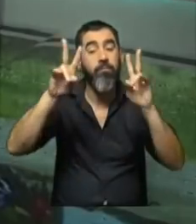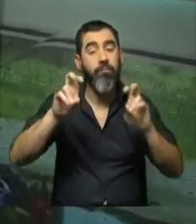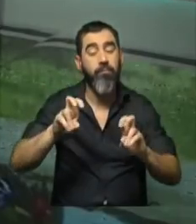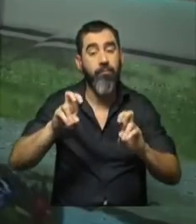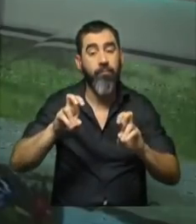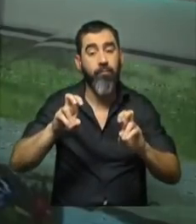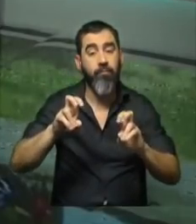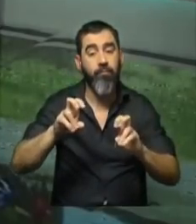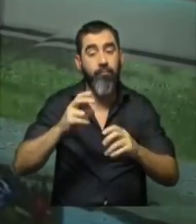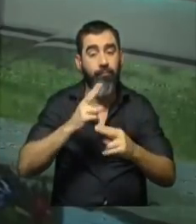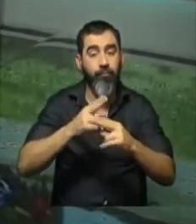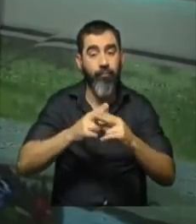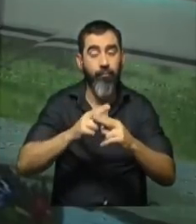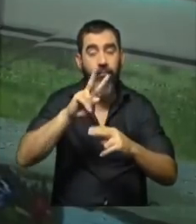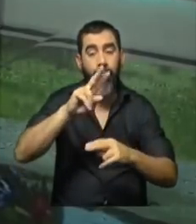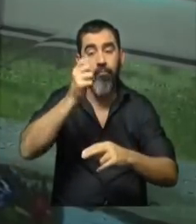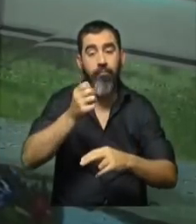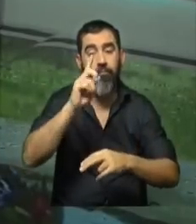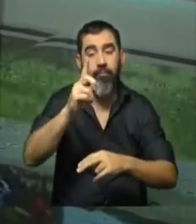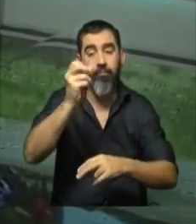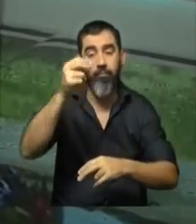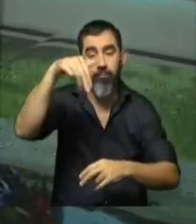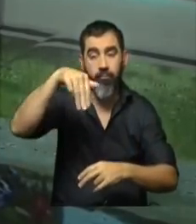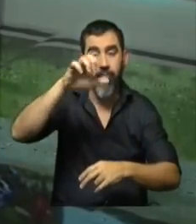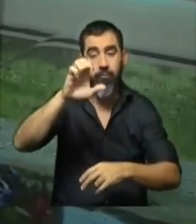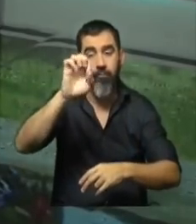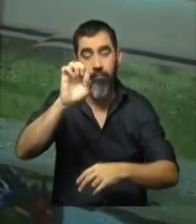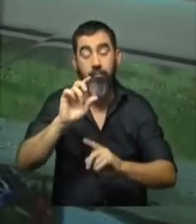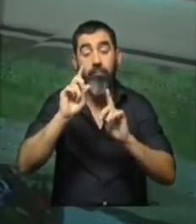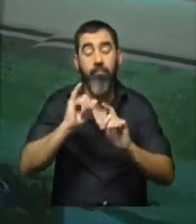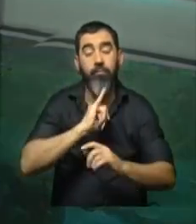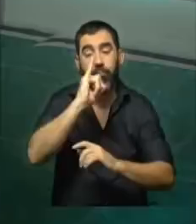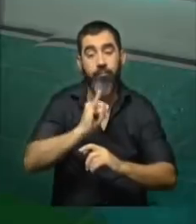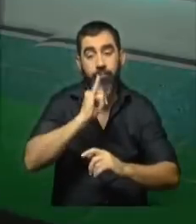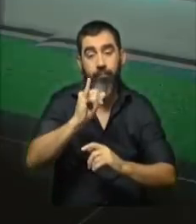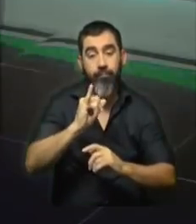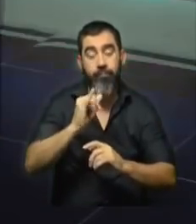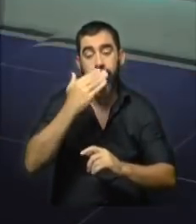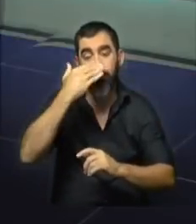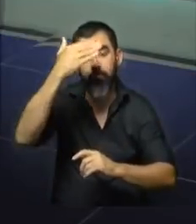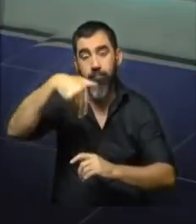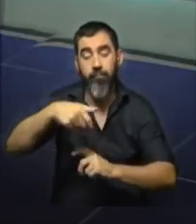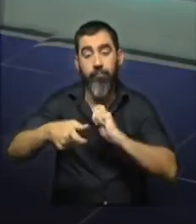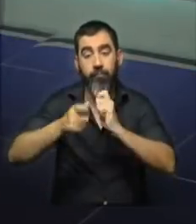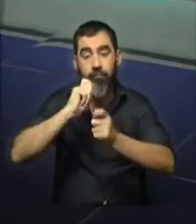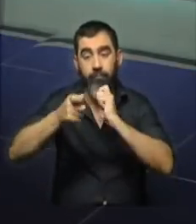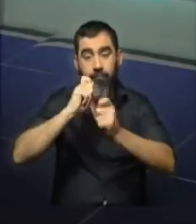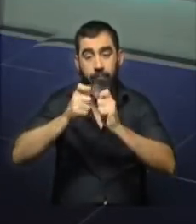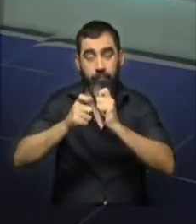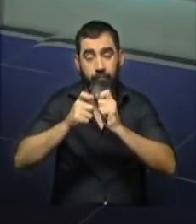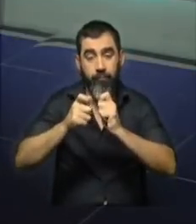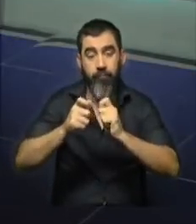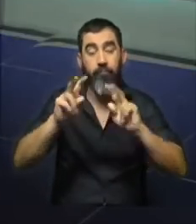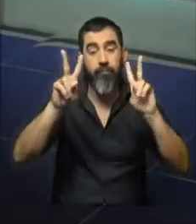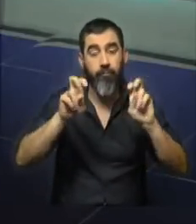de la causa de los vagones. Y también les contábamos que según la última encuesta de equipos, el